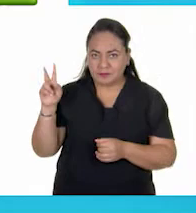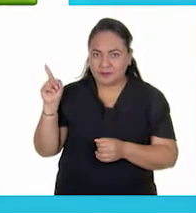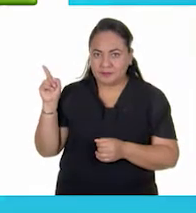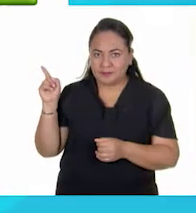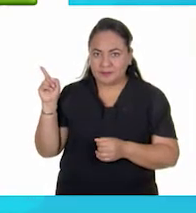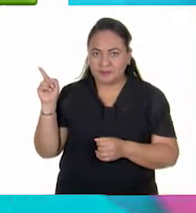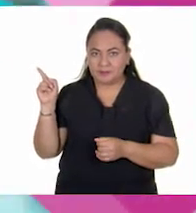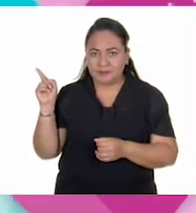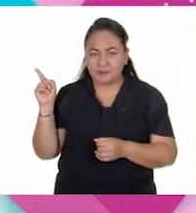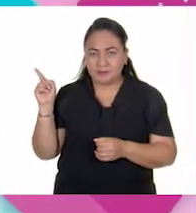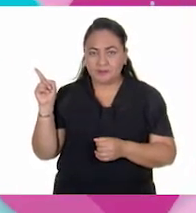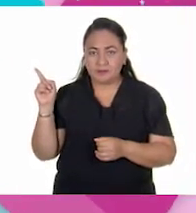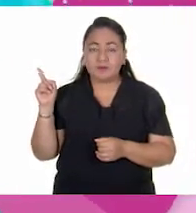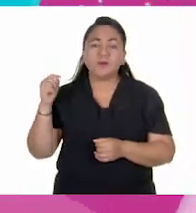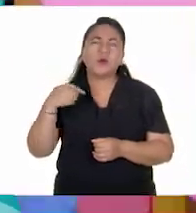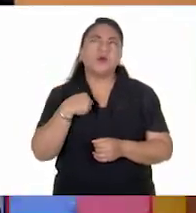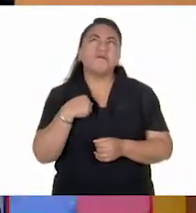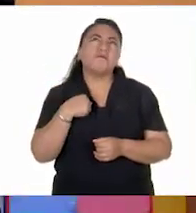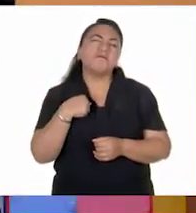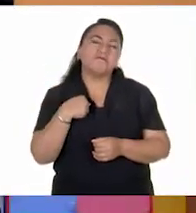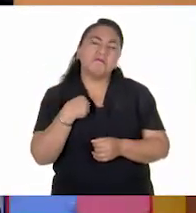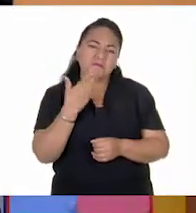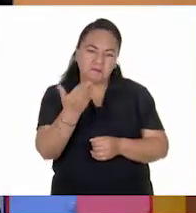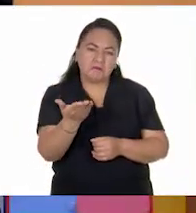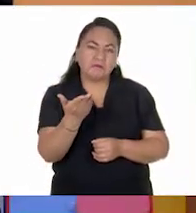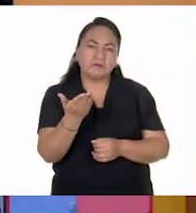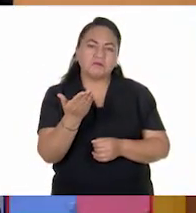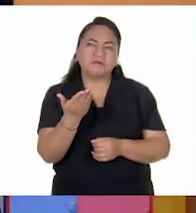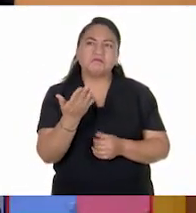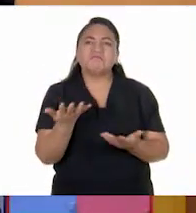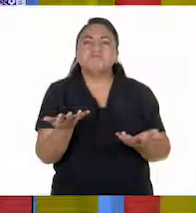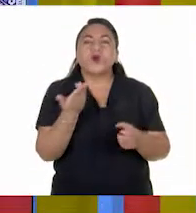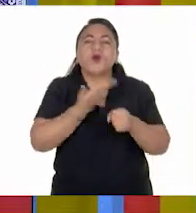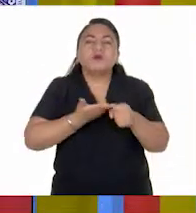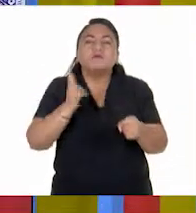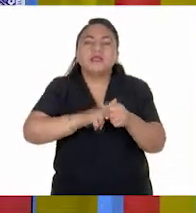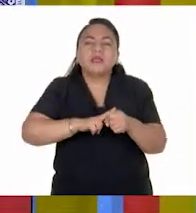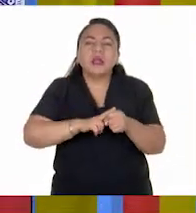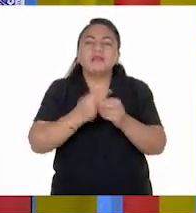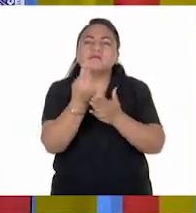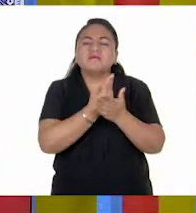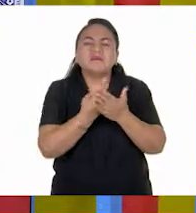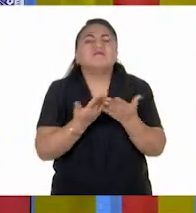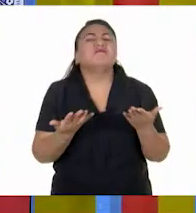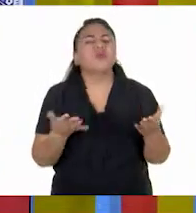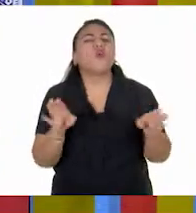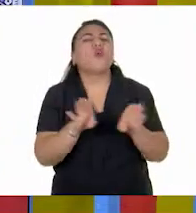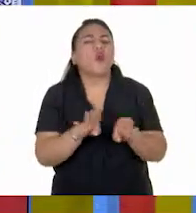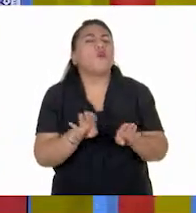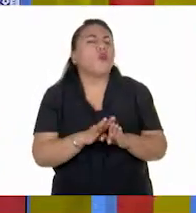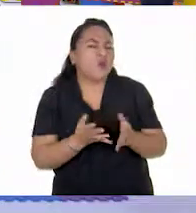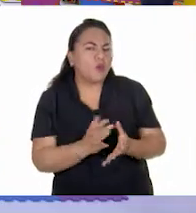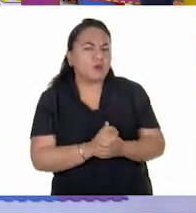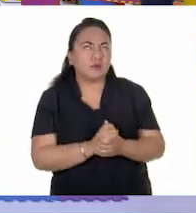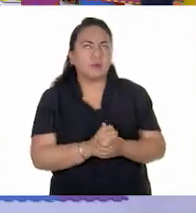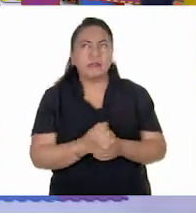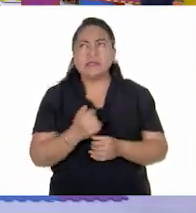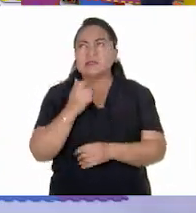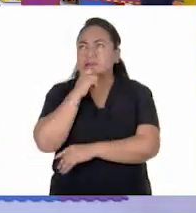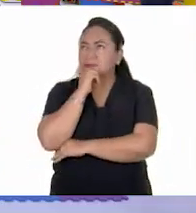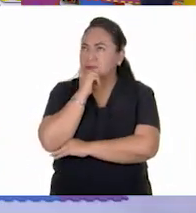croquis. Si yo te pidiera que dibujaras un hospital, ¿cómo lo harías? ¿Un